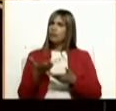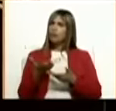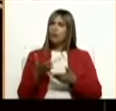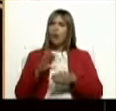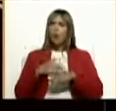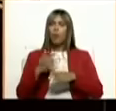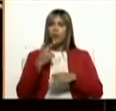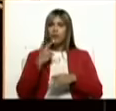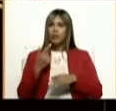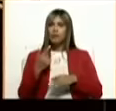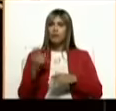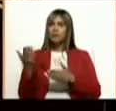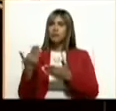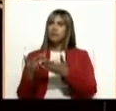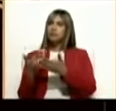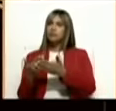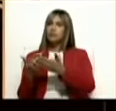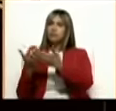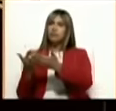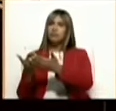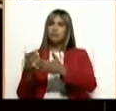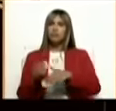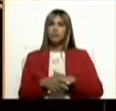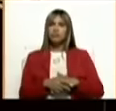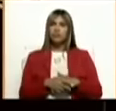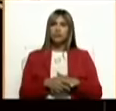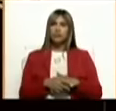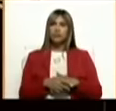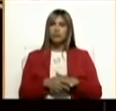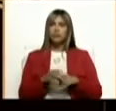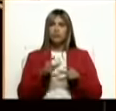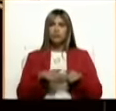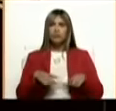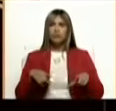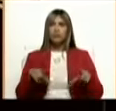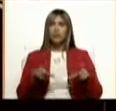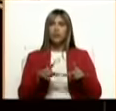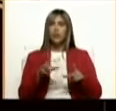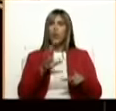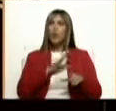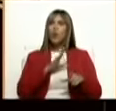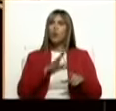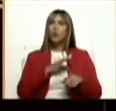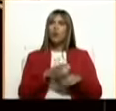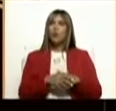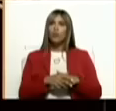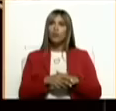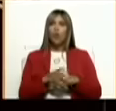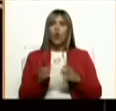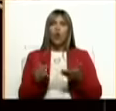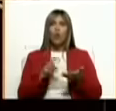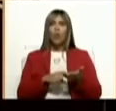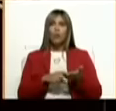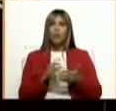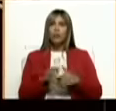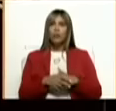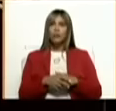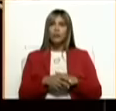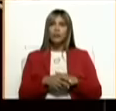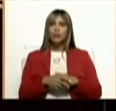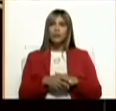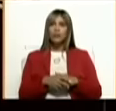porque incluso licitaron campos que pertenecen de manera absoluta,